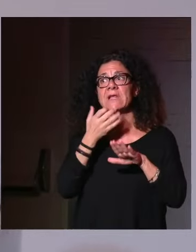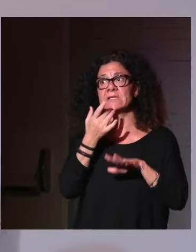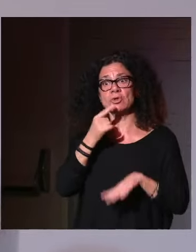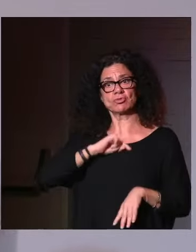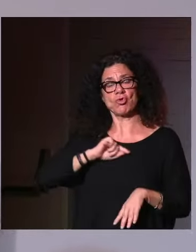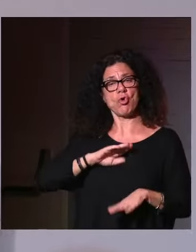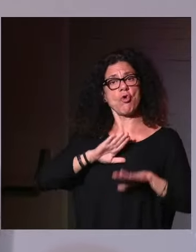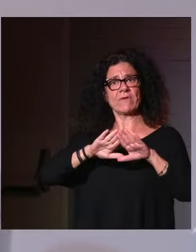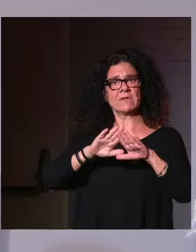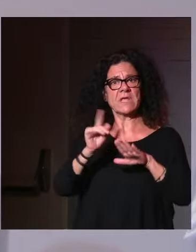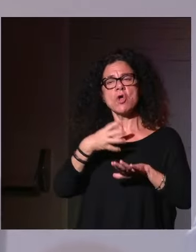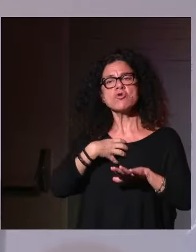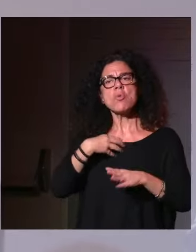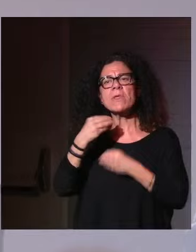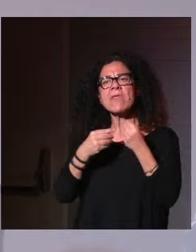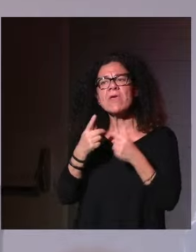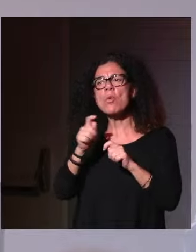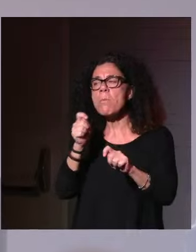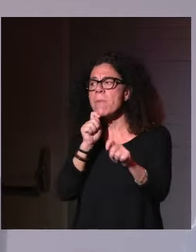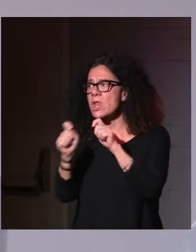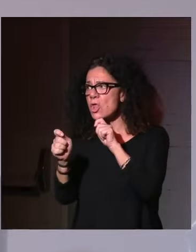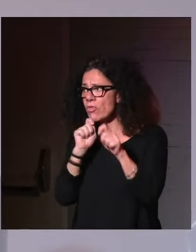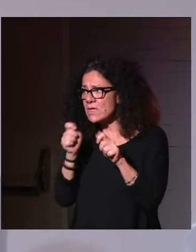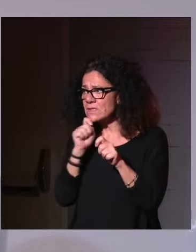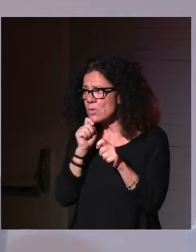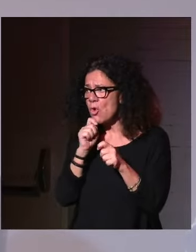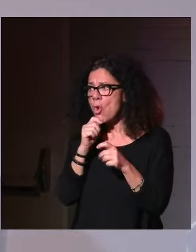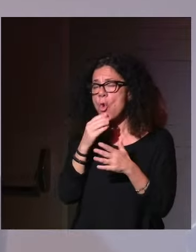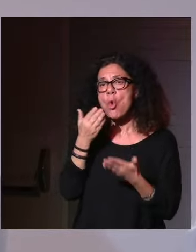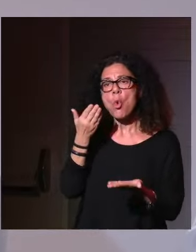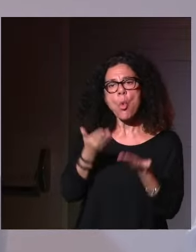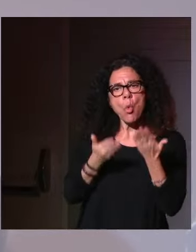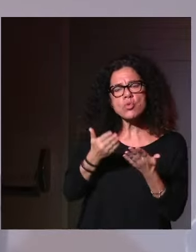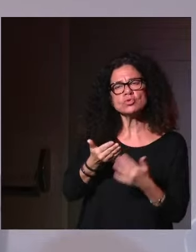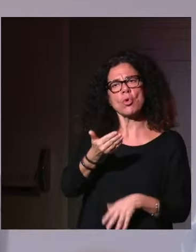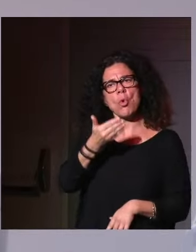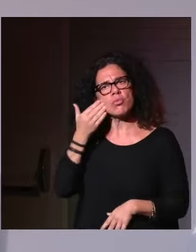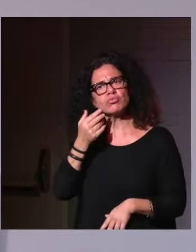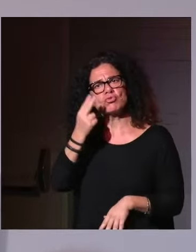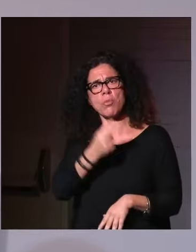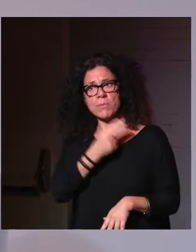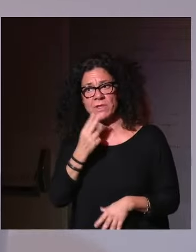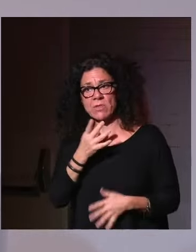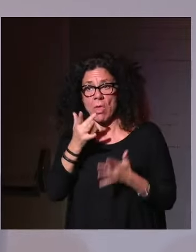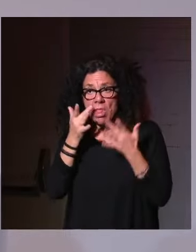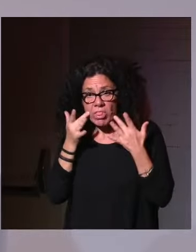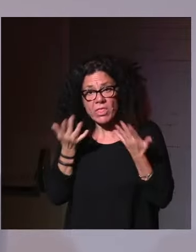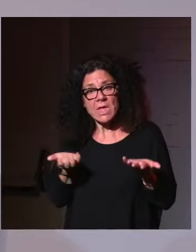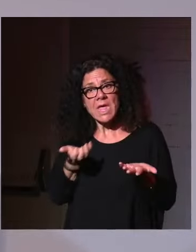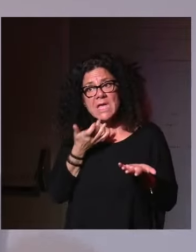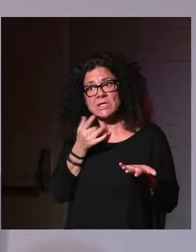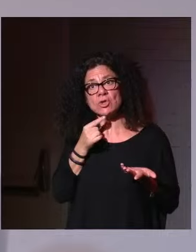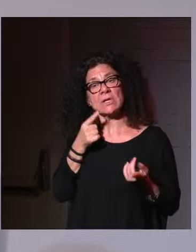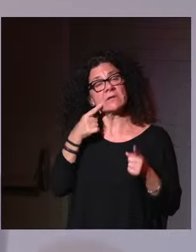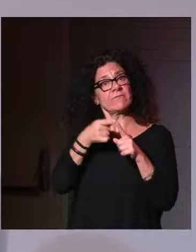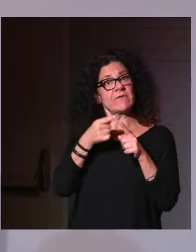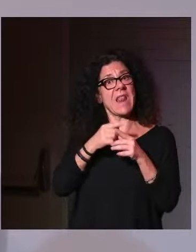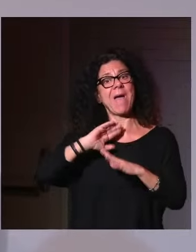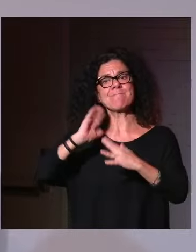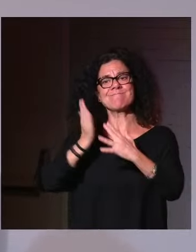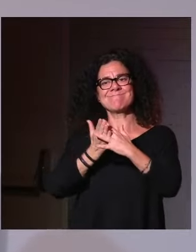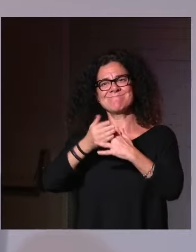feminista no es capaz de hacer un periodista un periodismo ni justo ni honesto ni comprometido ni riguroso O sea si si no estás teniendo en cuenta la mitad de la